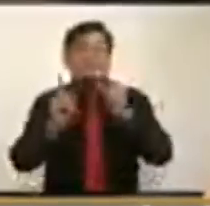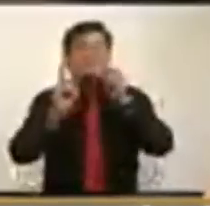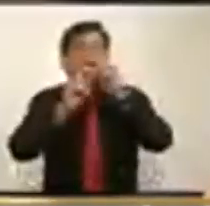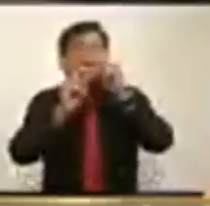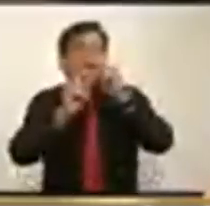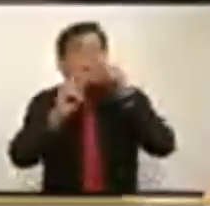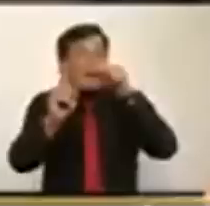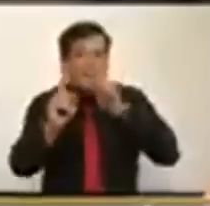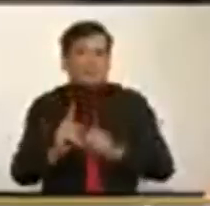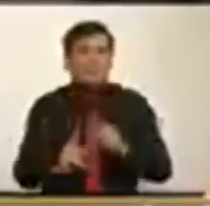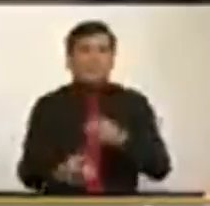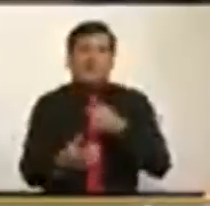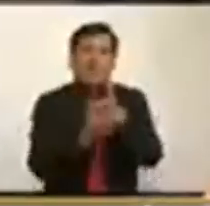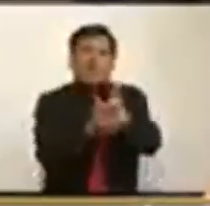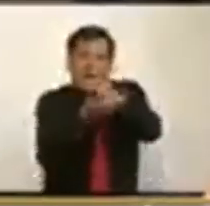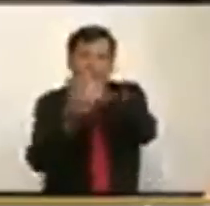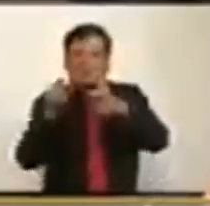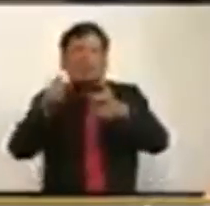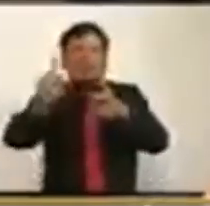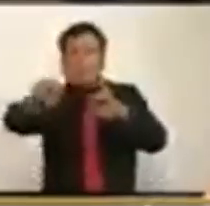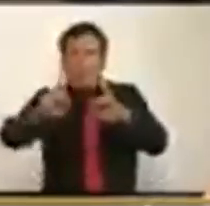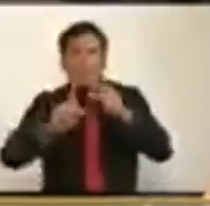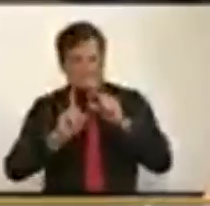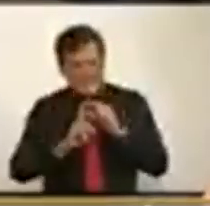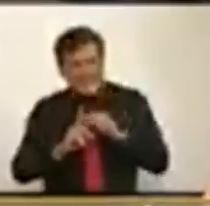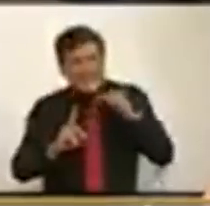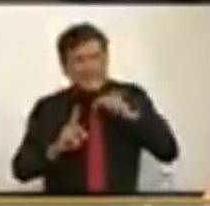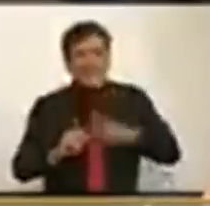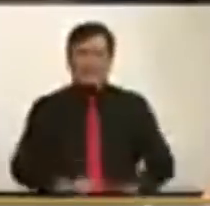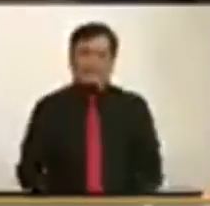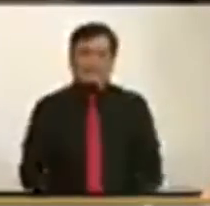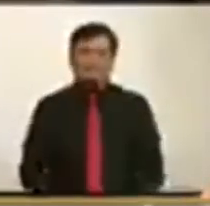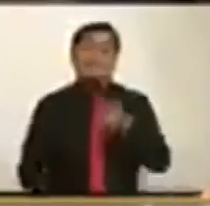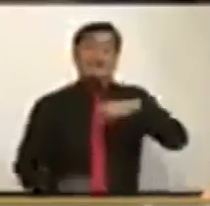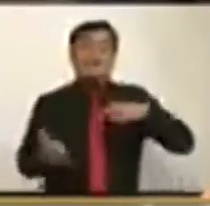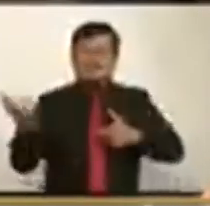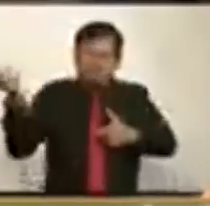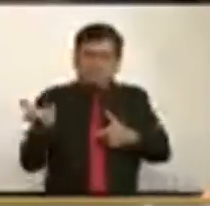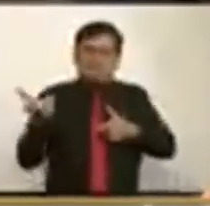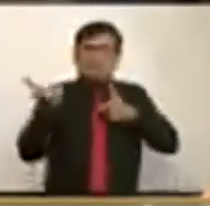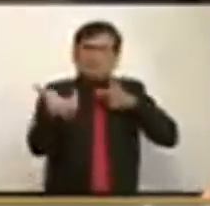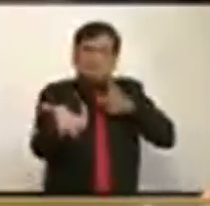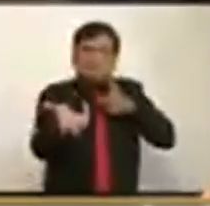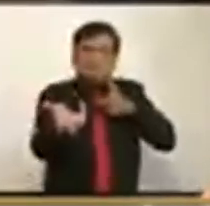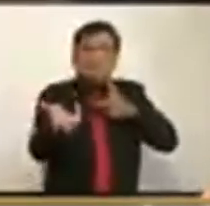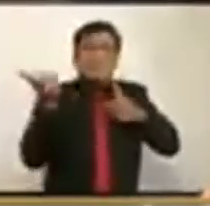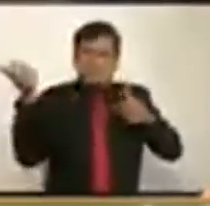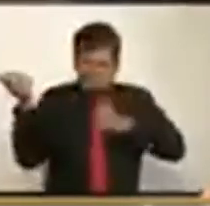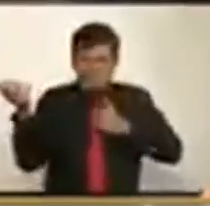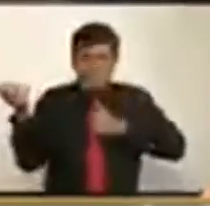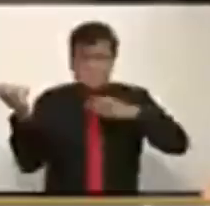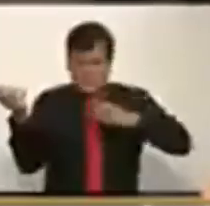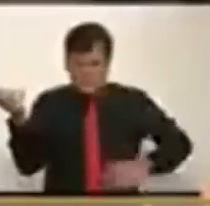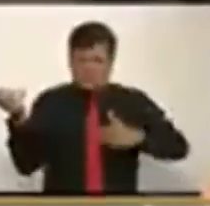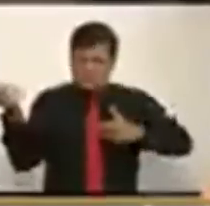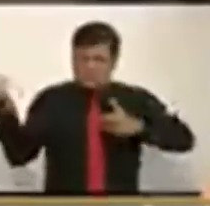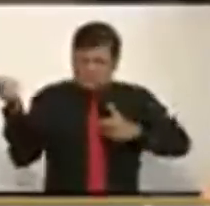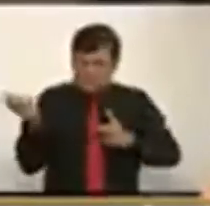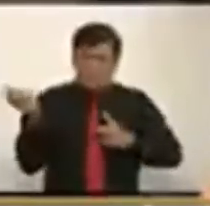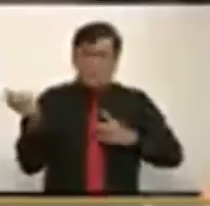palabra, no el disparo del fusil. Es que quienes tienen los fusiles puedan hablar aquí y en cualquier lugar de